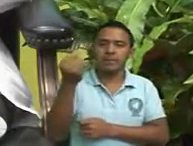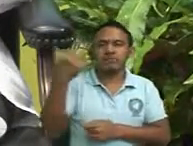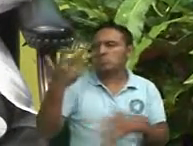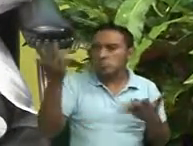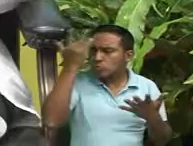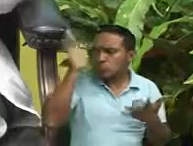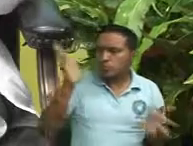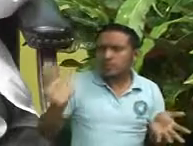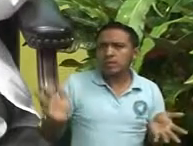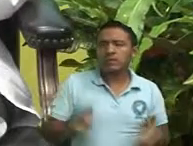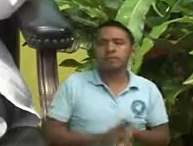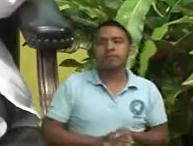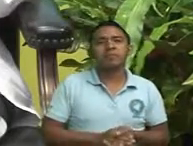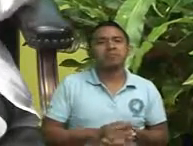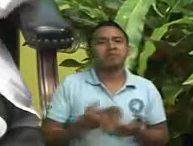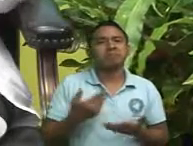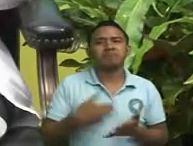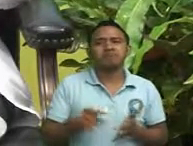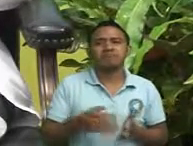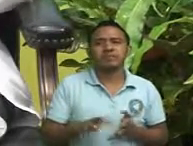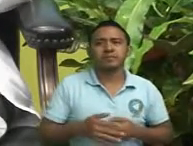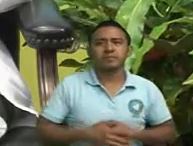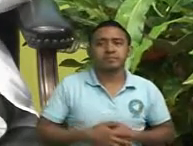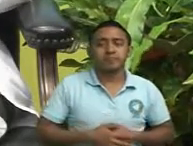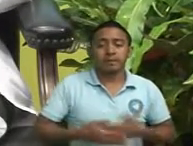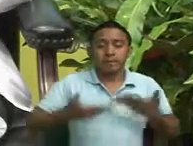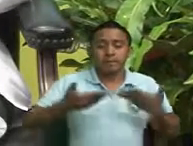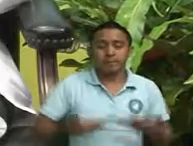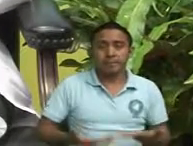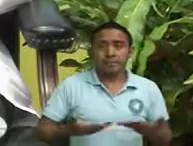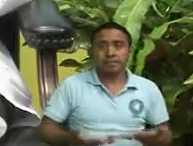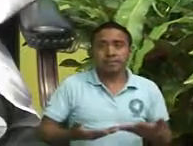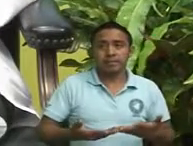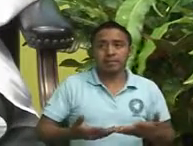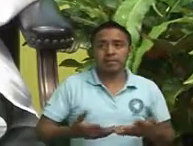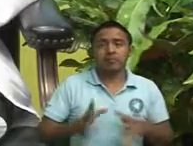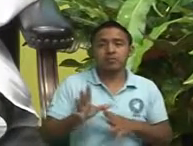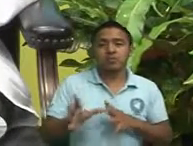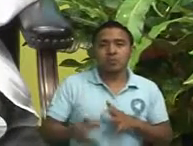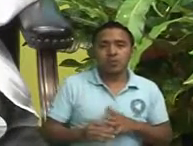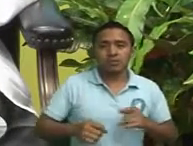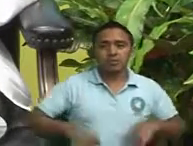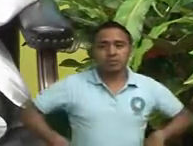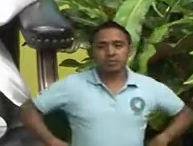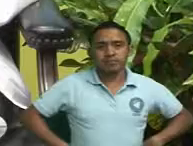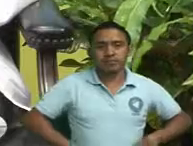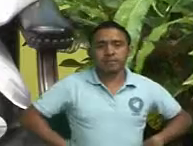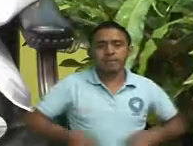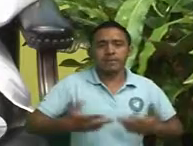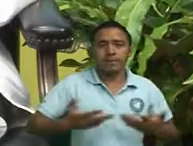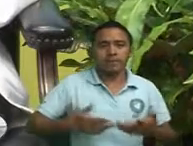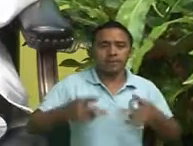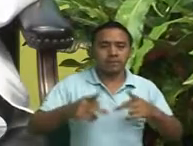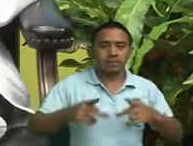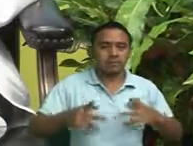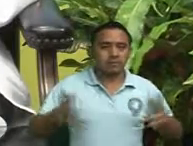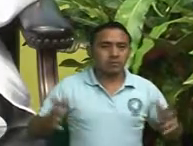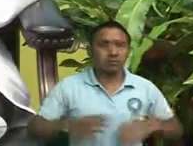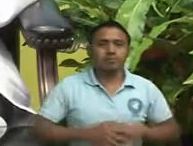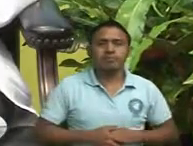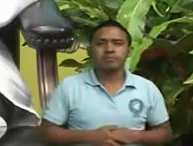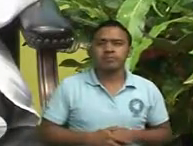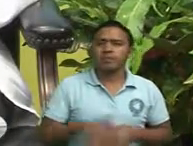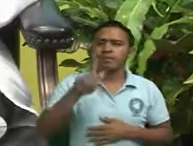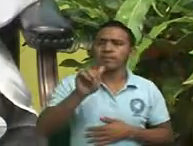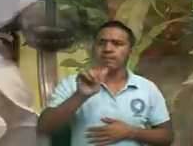haces? Con un, sencillamente solamente el peso y la talla del paciente. Ya te das cuenta cómo está su índice de masa corporal. Cuando hablamos